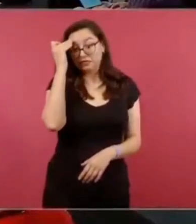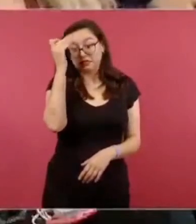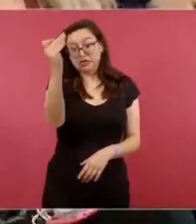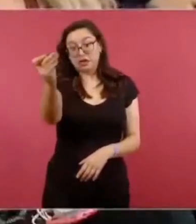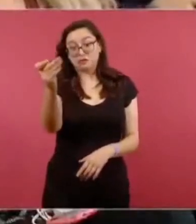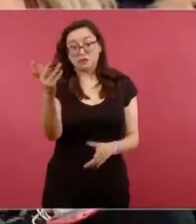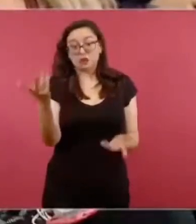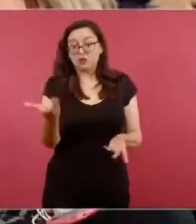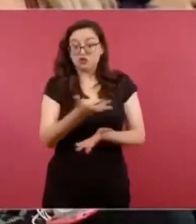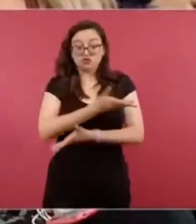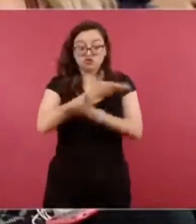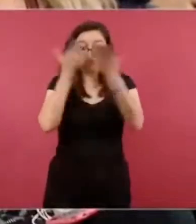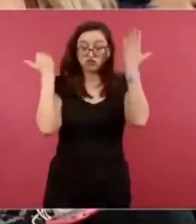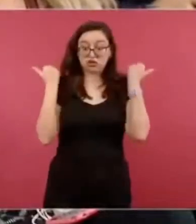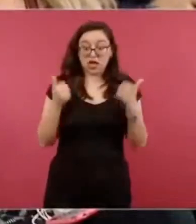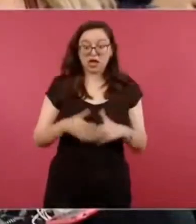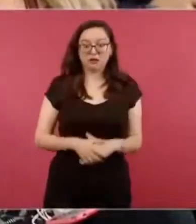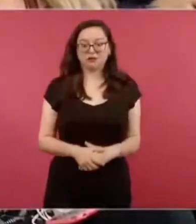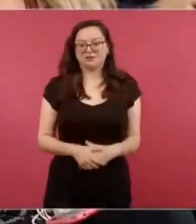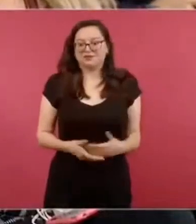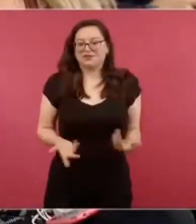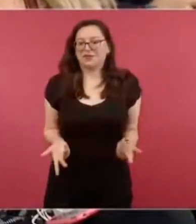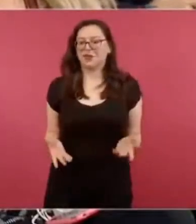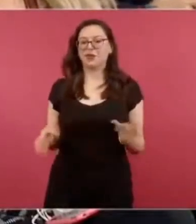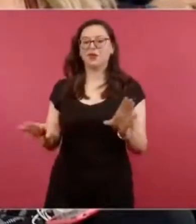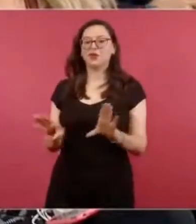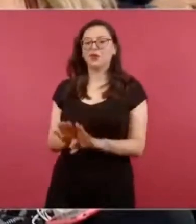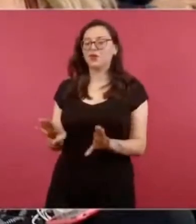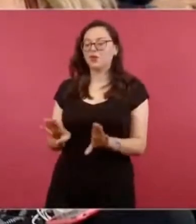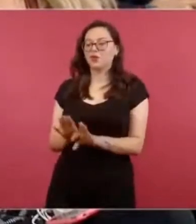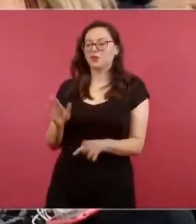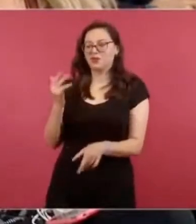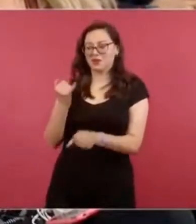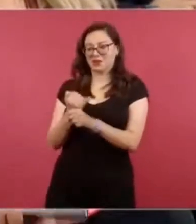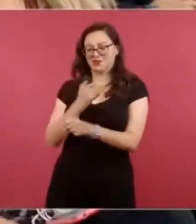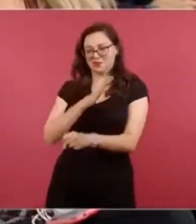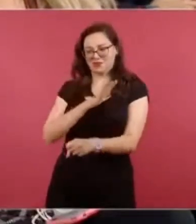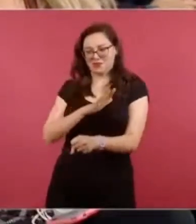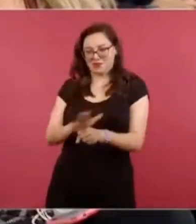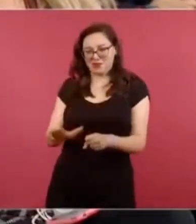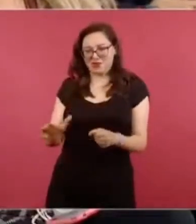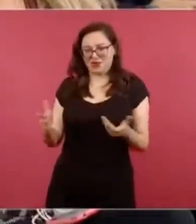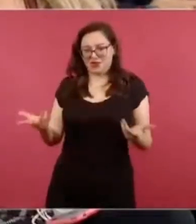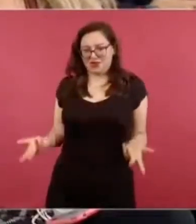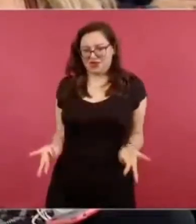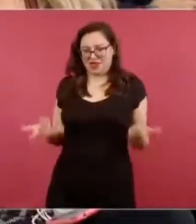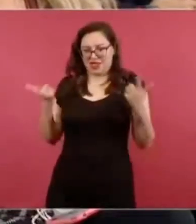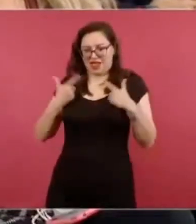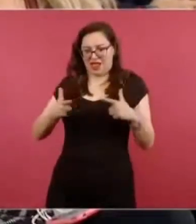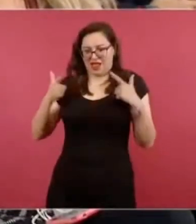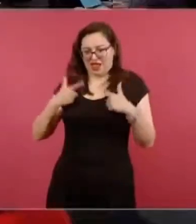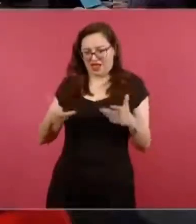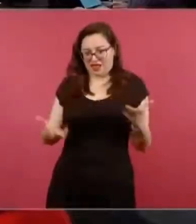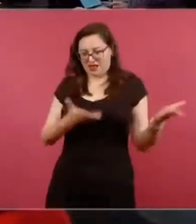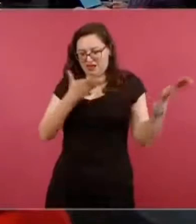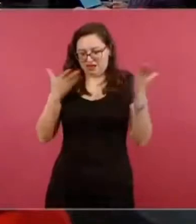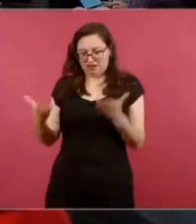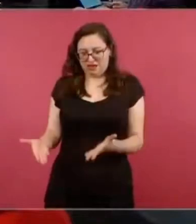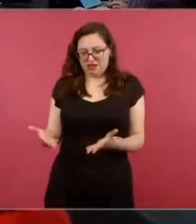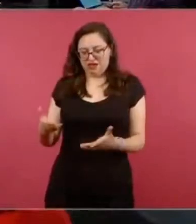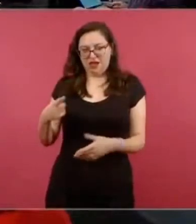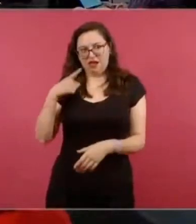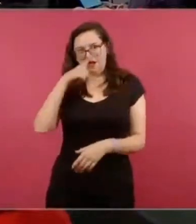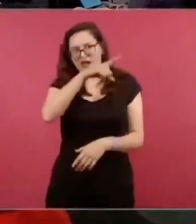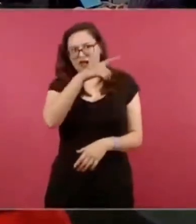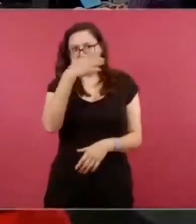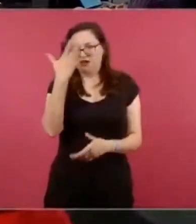suyo colaborando en México en los trabajos contra los cárteles, presidente? ¿Aquí? Sí. Si están